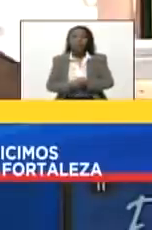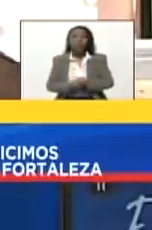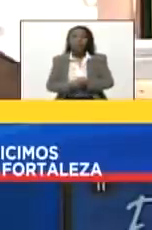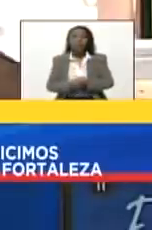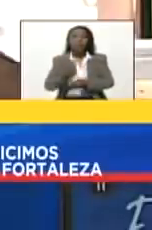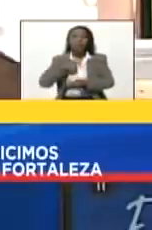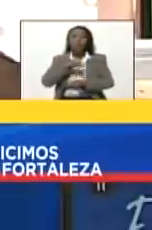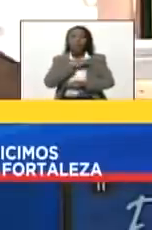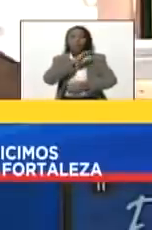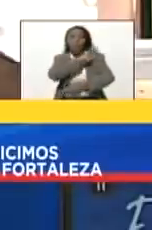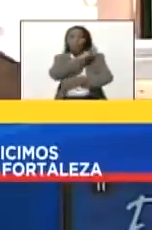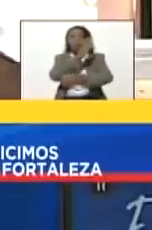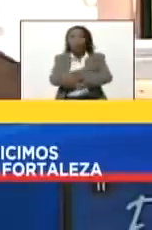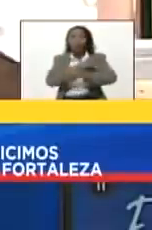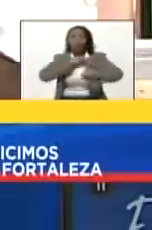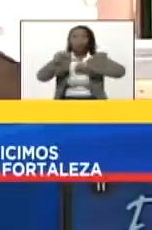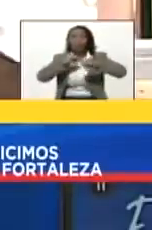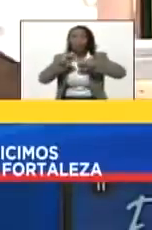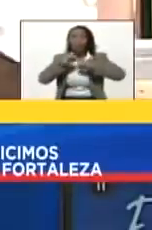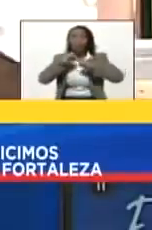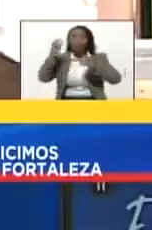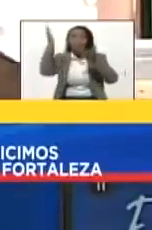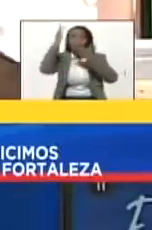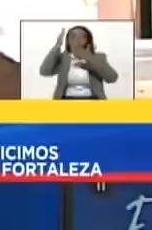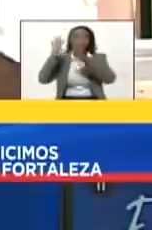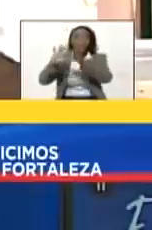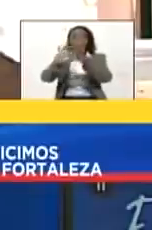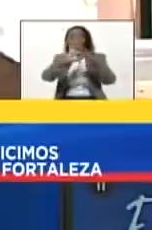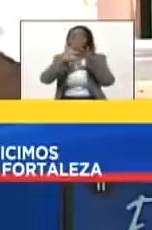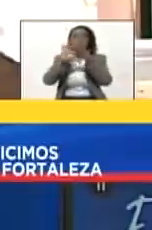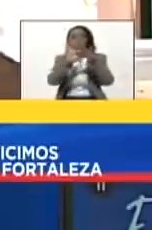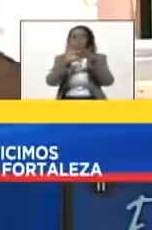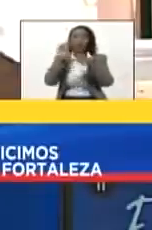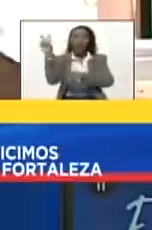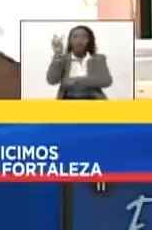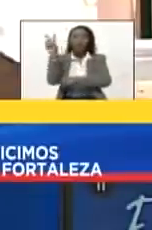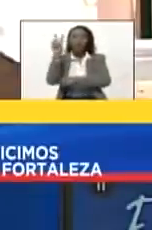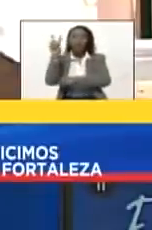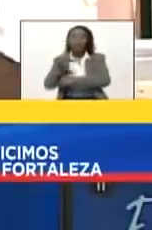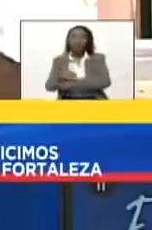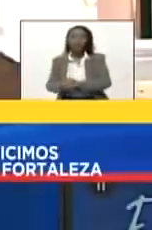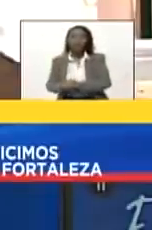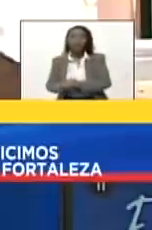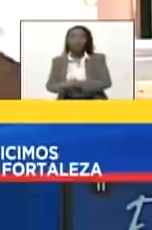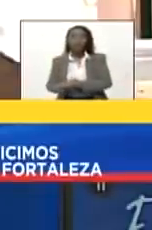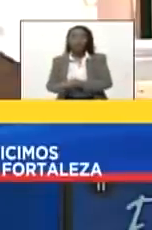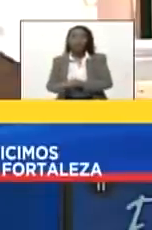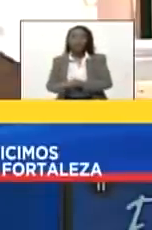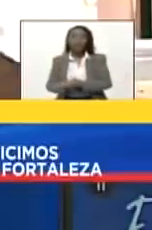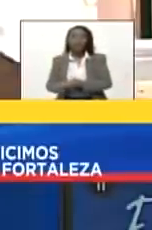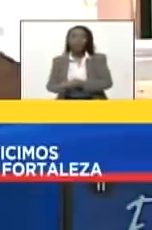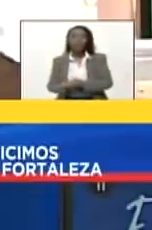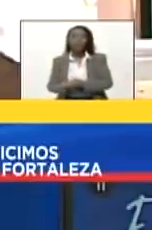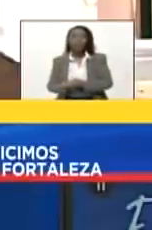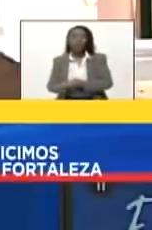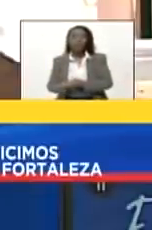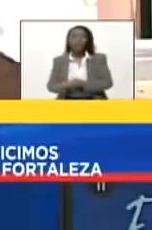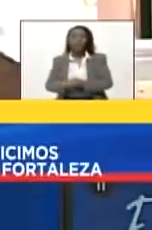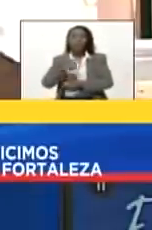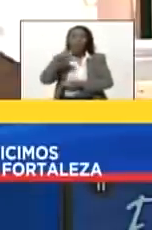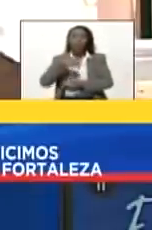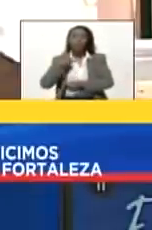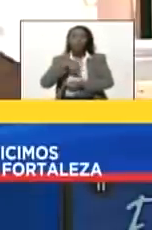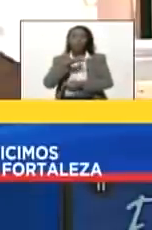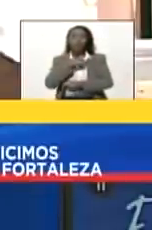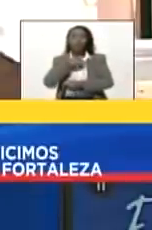de nuestro poderoso Movimiento Indígena Unido de Venezuela. Hoy